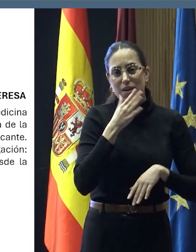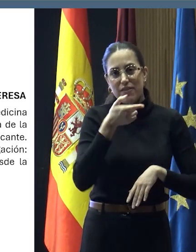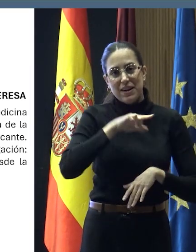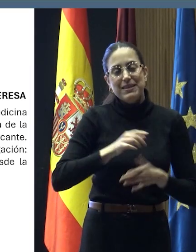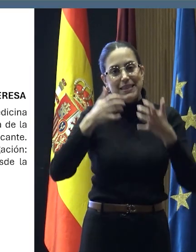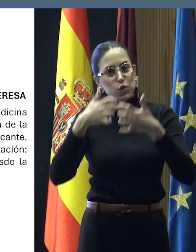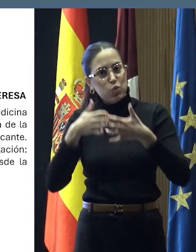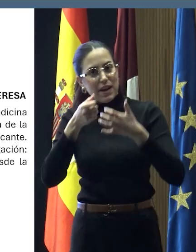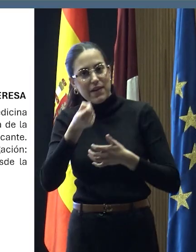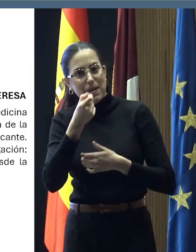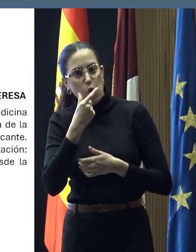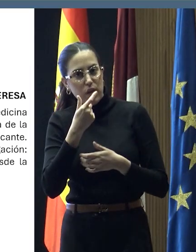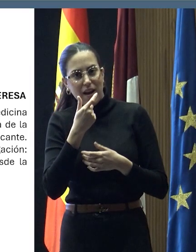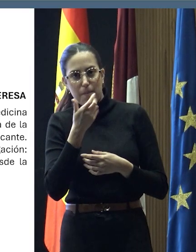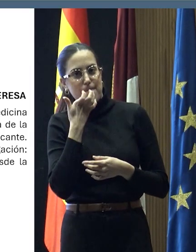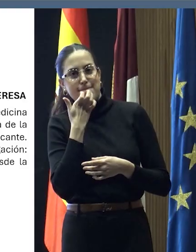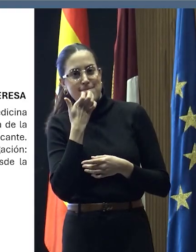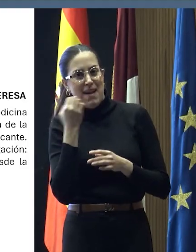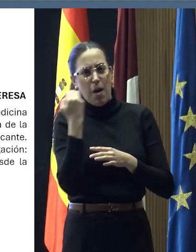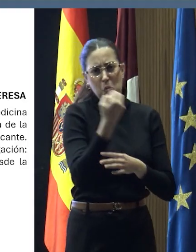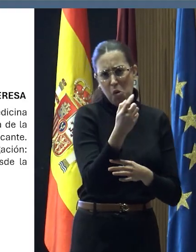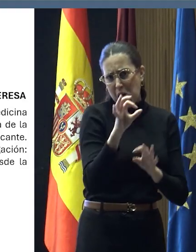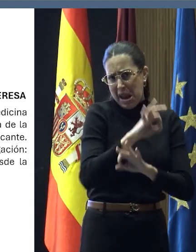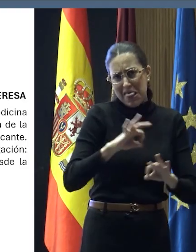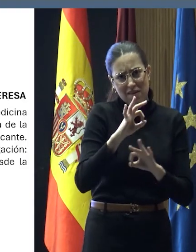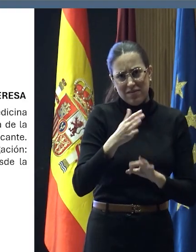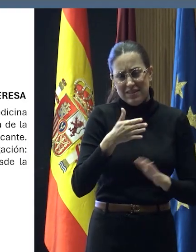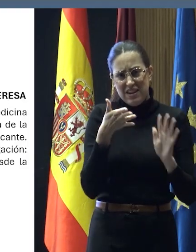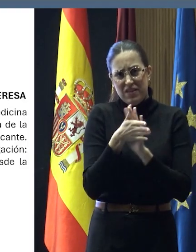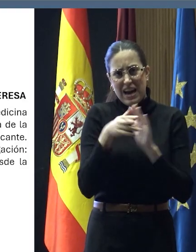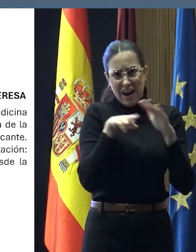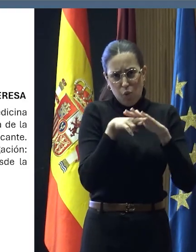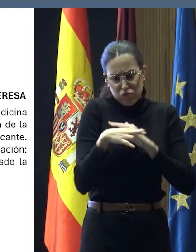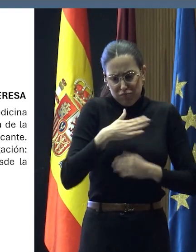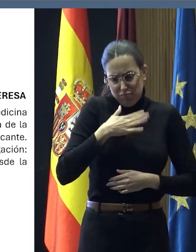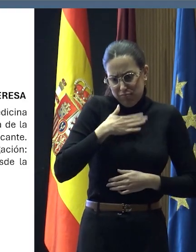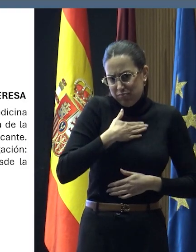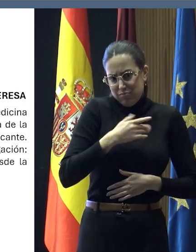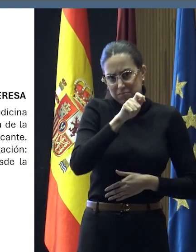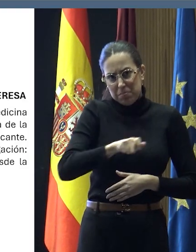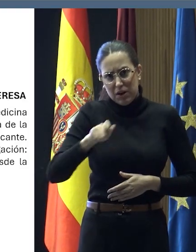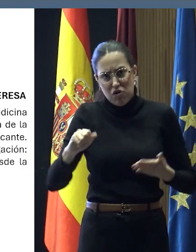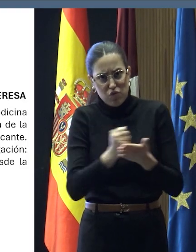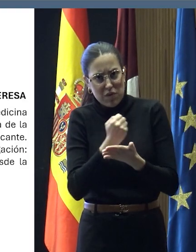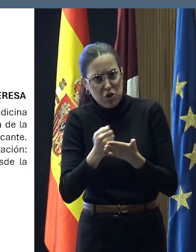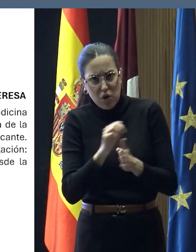industria farmacéutica detrás, o sea, se valen simplemente de los